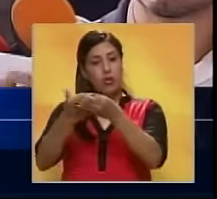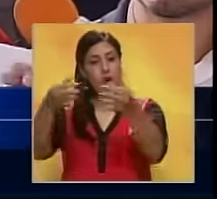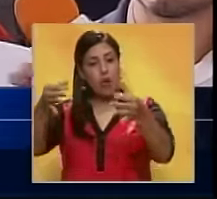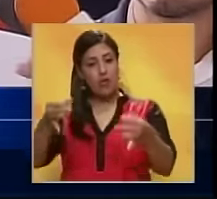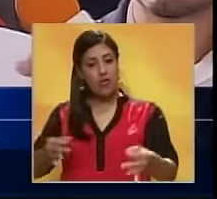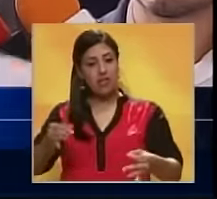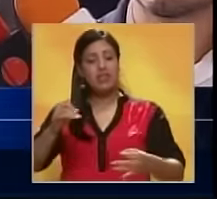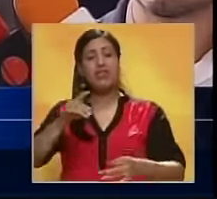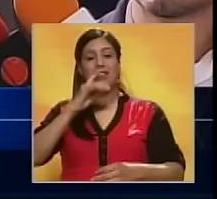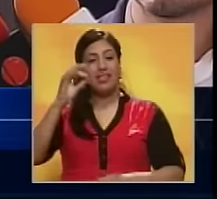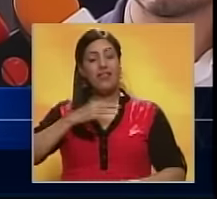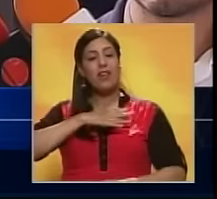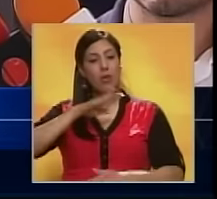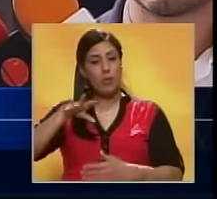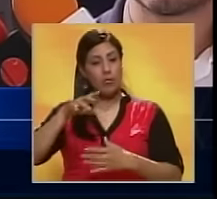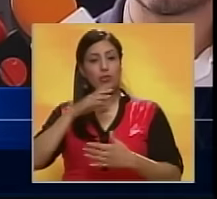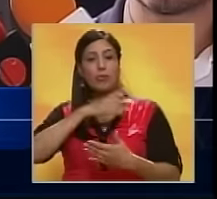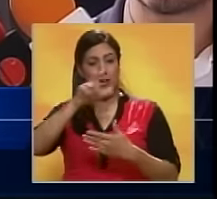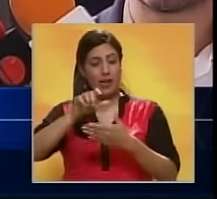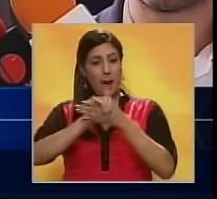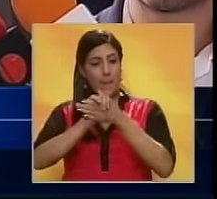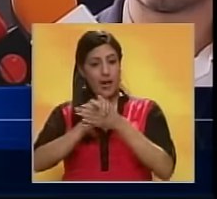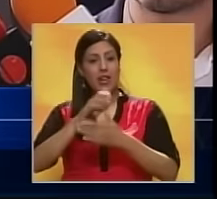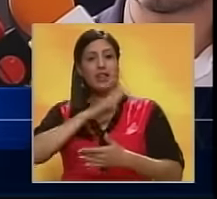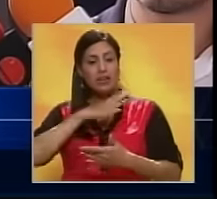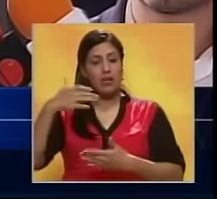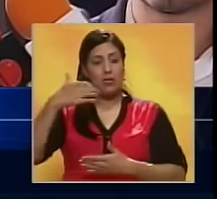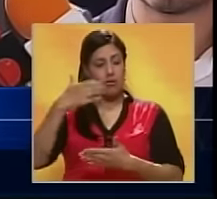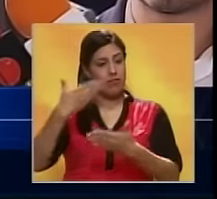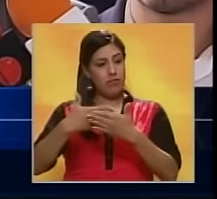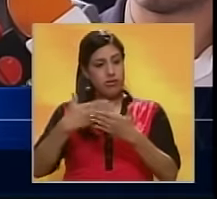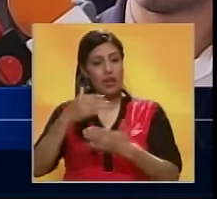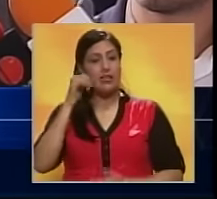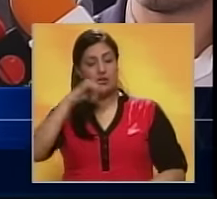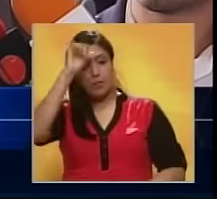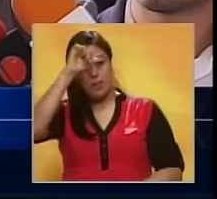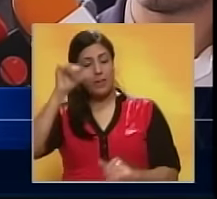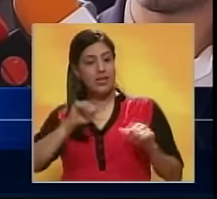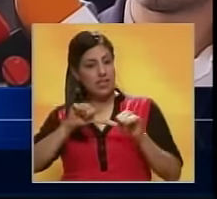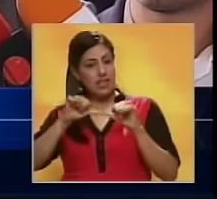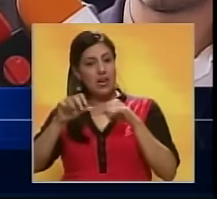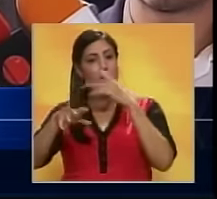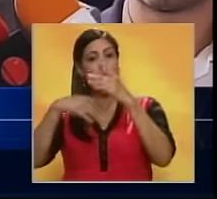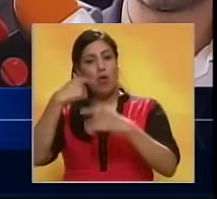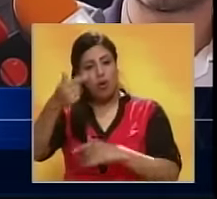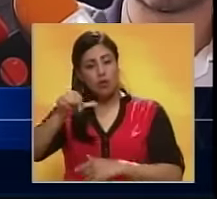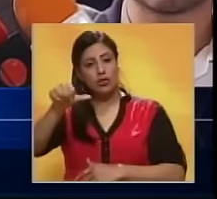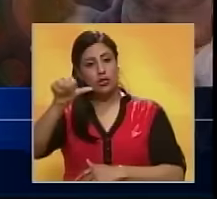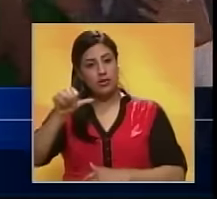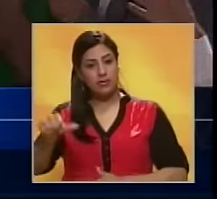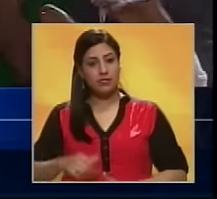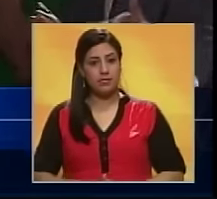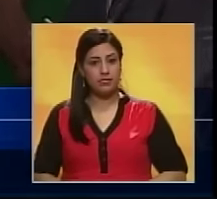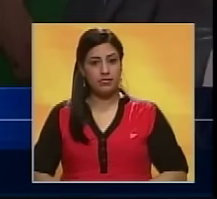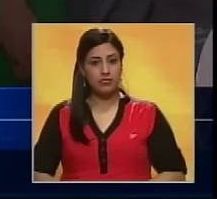formalmente cuando ya se es una realidad, cuando compañeros de la unidad tuvieron que validar el fin de semana y continuarán los siguientes fines de semana